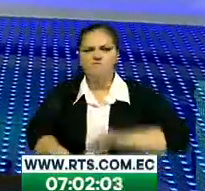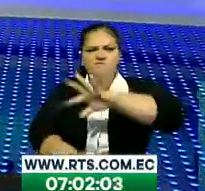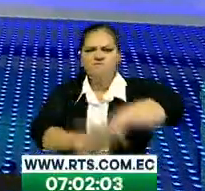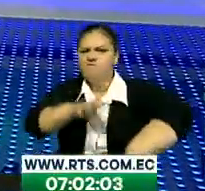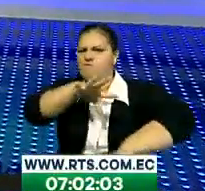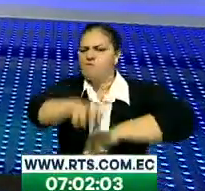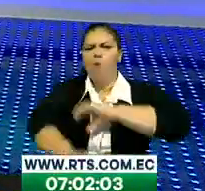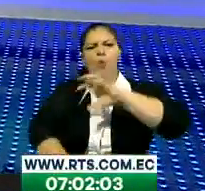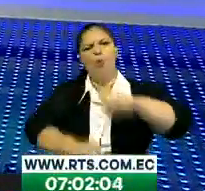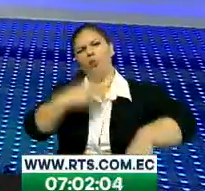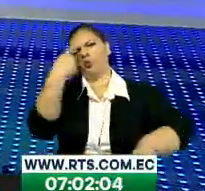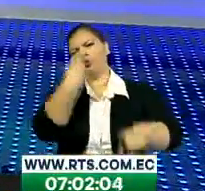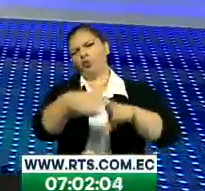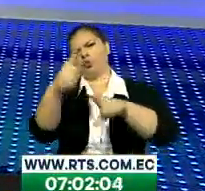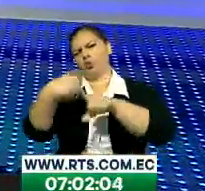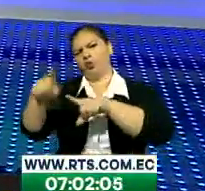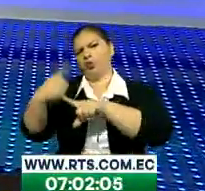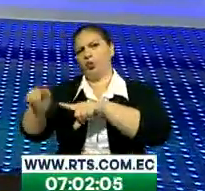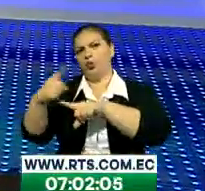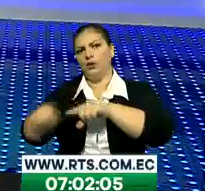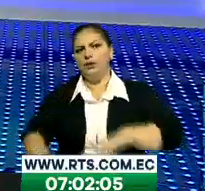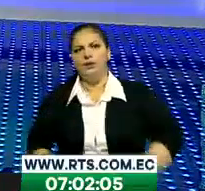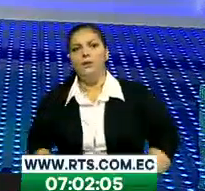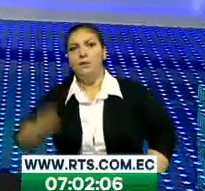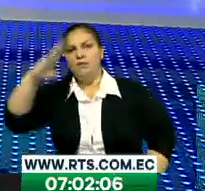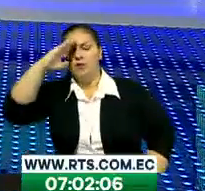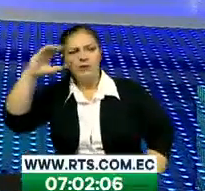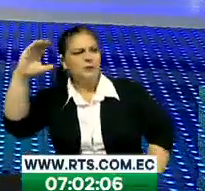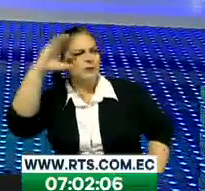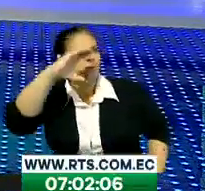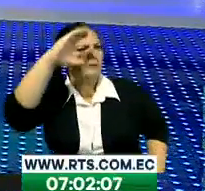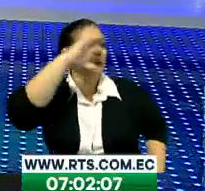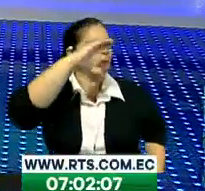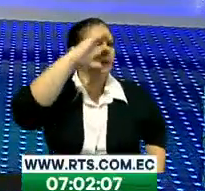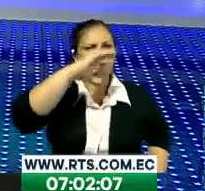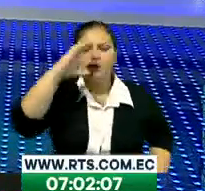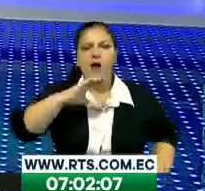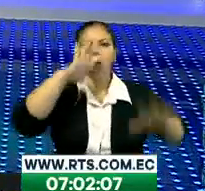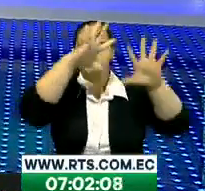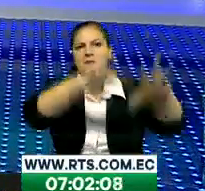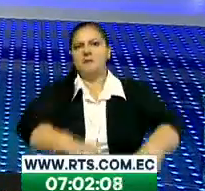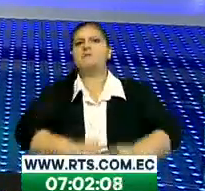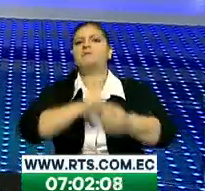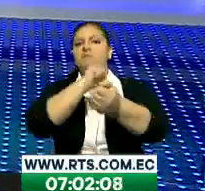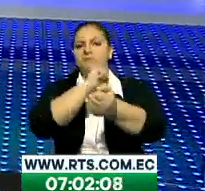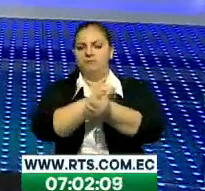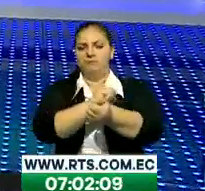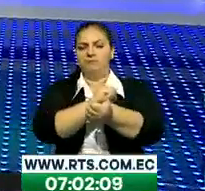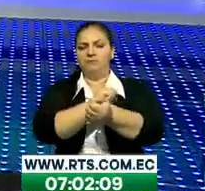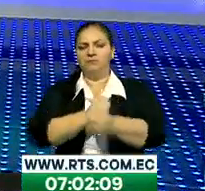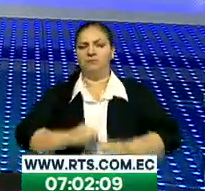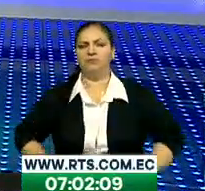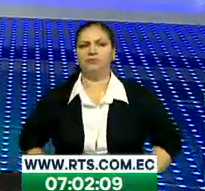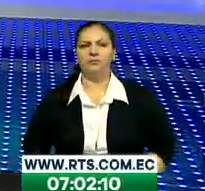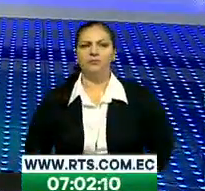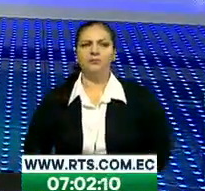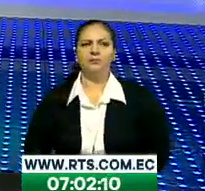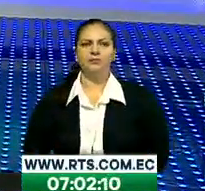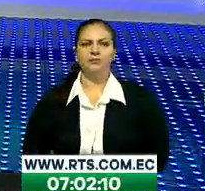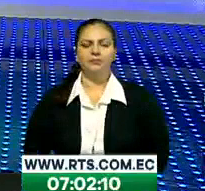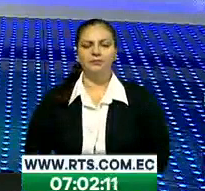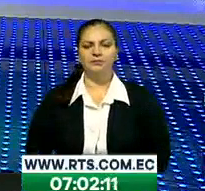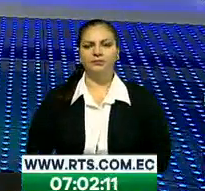diversos delitos la redada se efectuó en horas de esta madrugada en diferentes cantones de la provincia del guayas